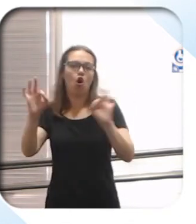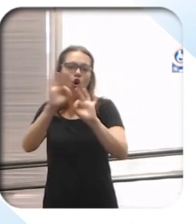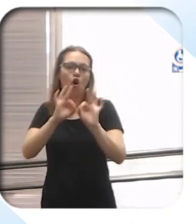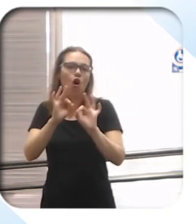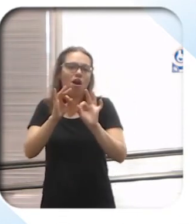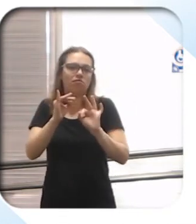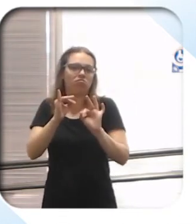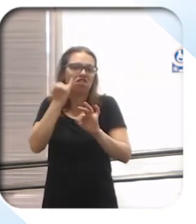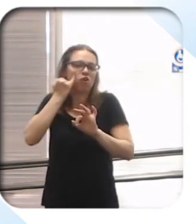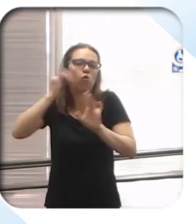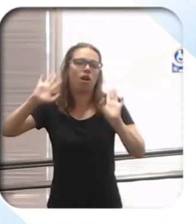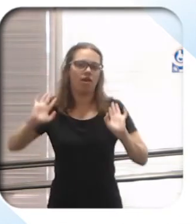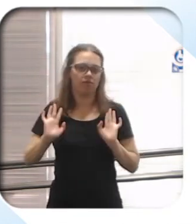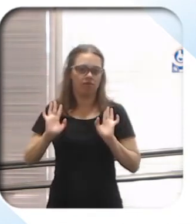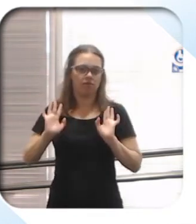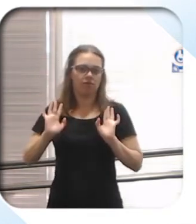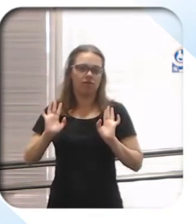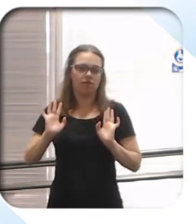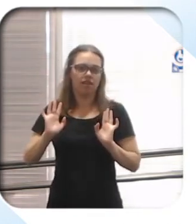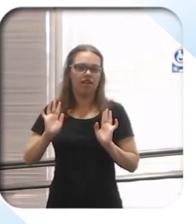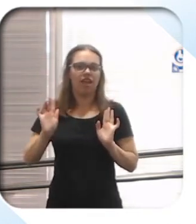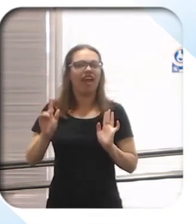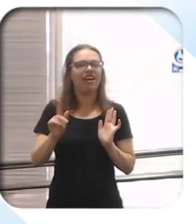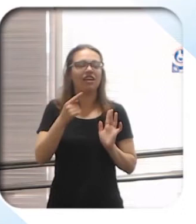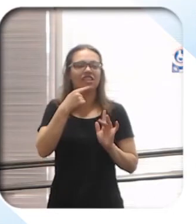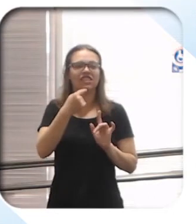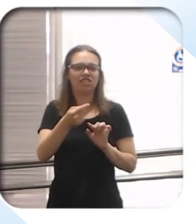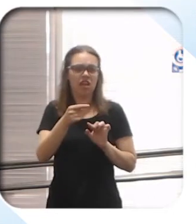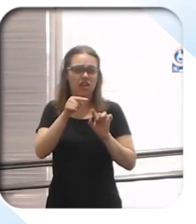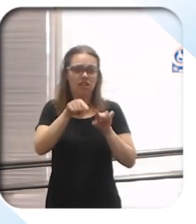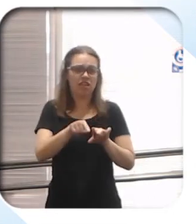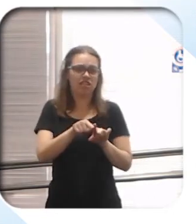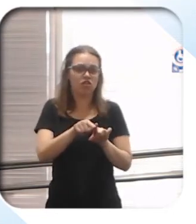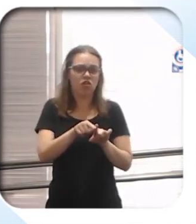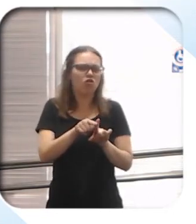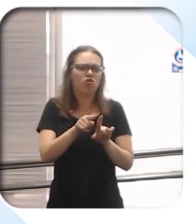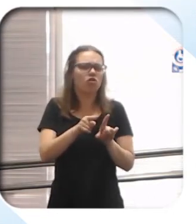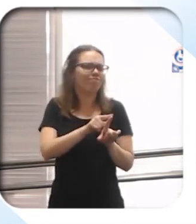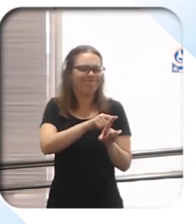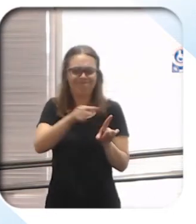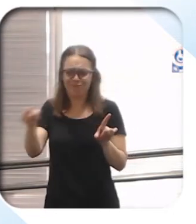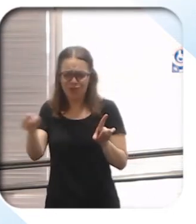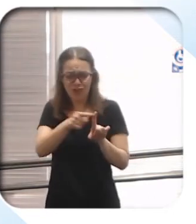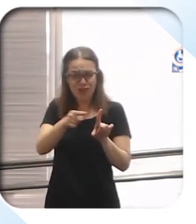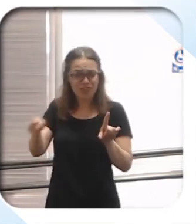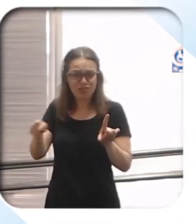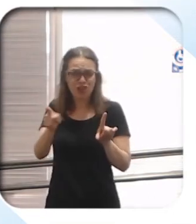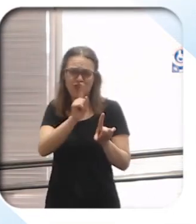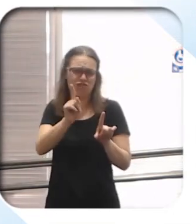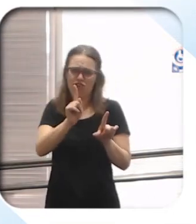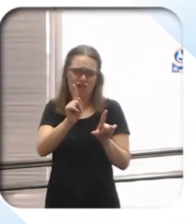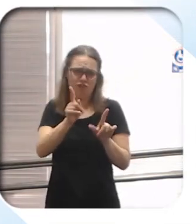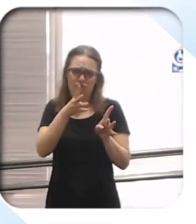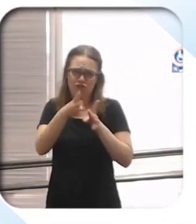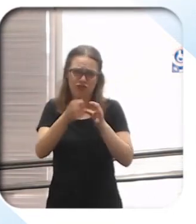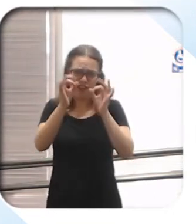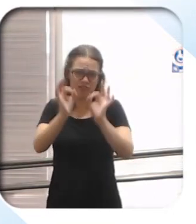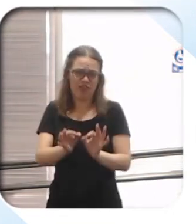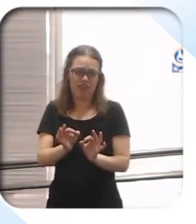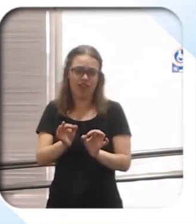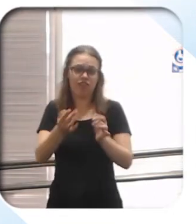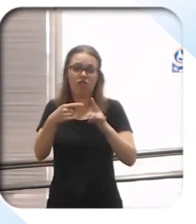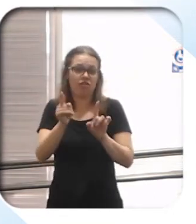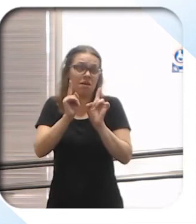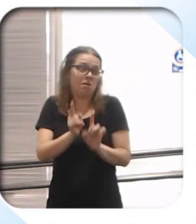y logro sexual. La ley del todo nada en estas situaciones no funciona, como no funciona en realidad tampoco para las